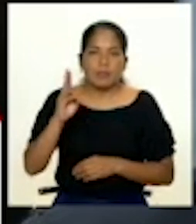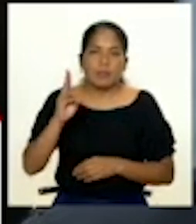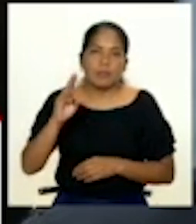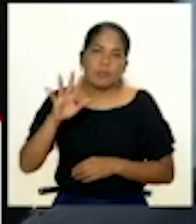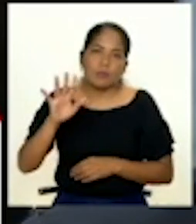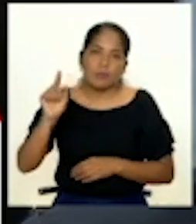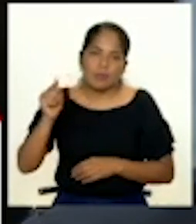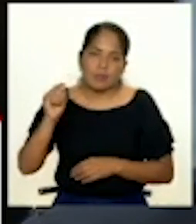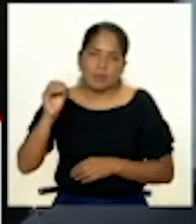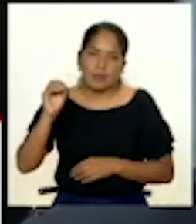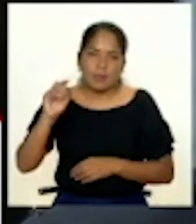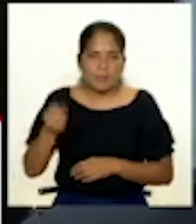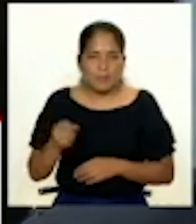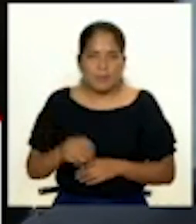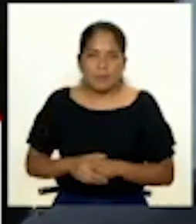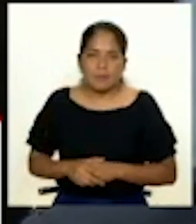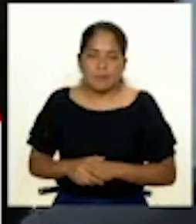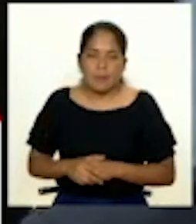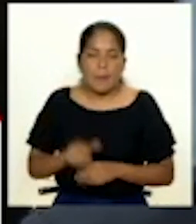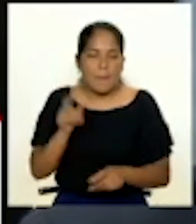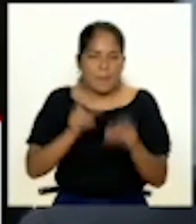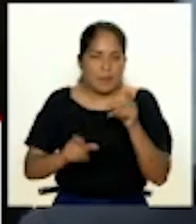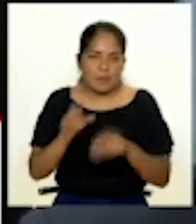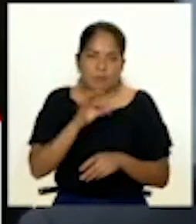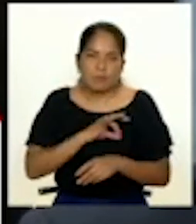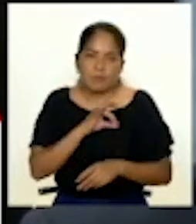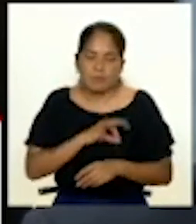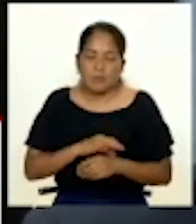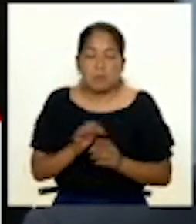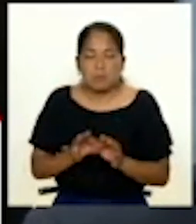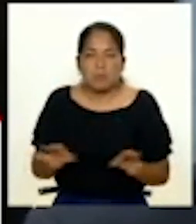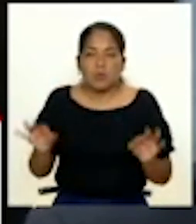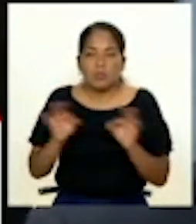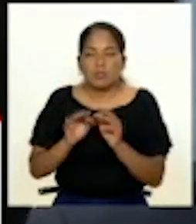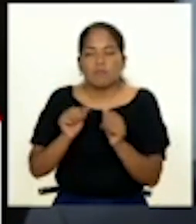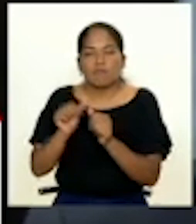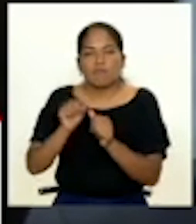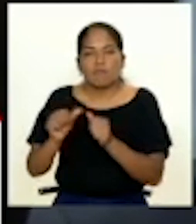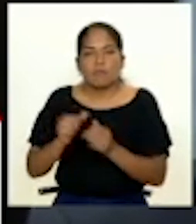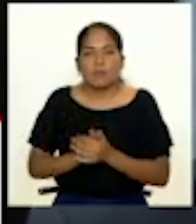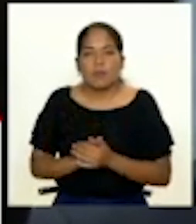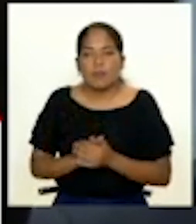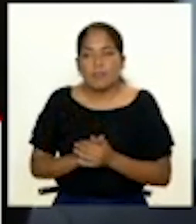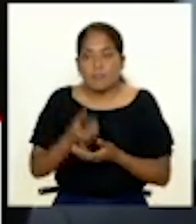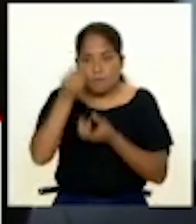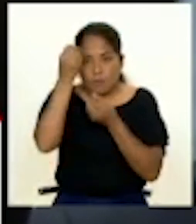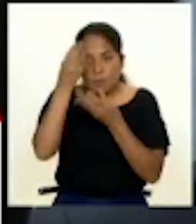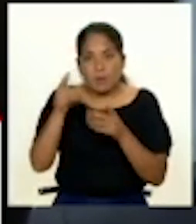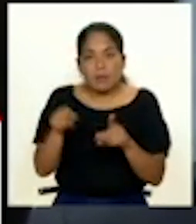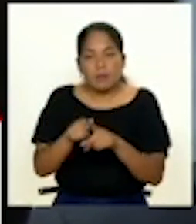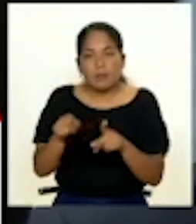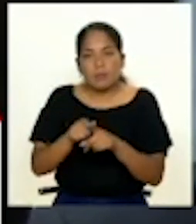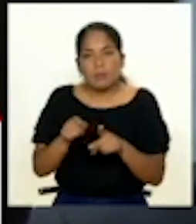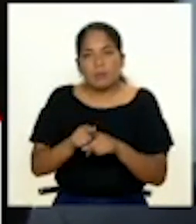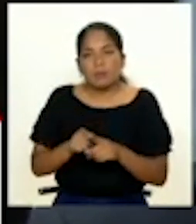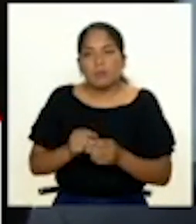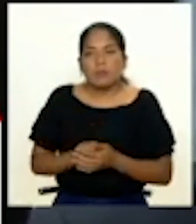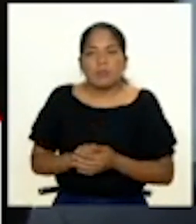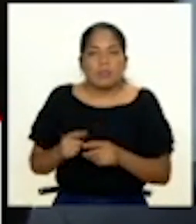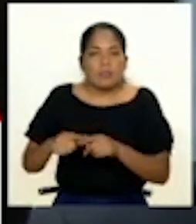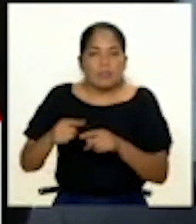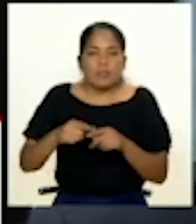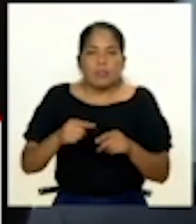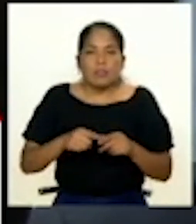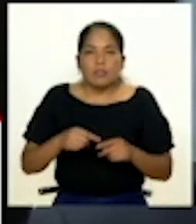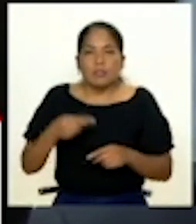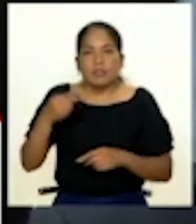650 mil, ¿no?, personas, ¿no?, que es sumamente importante. También para completar la información respecto a los hidrocarburos líquidos,